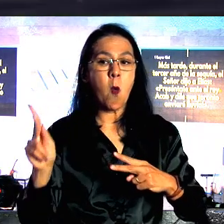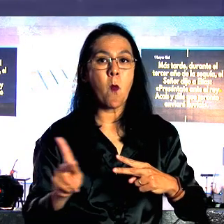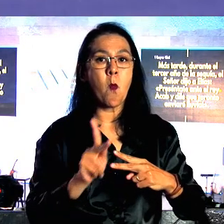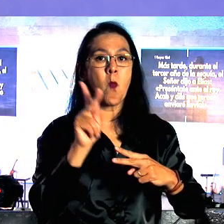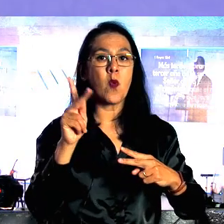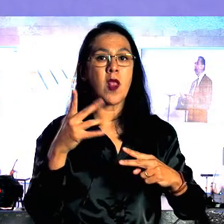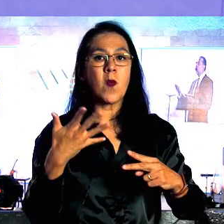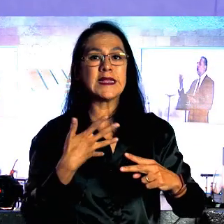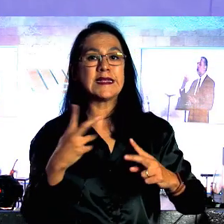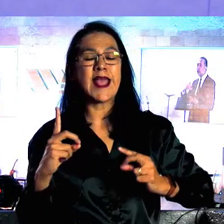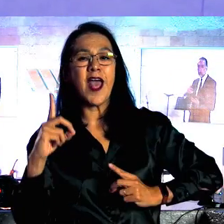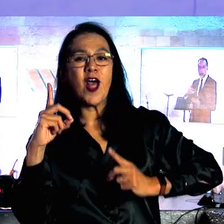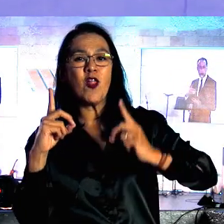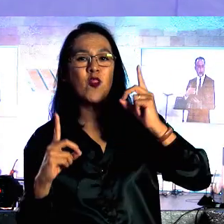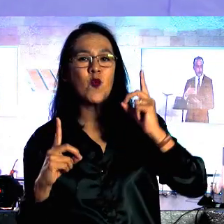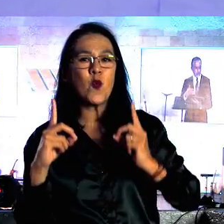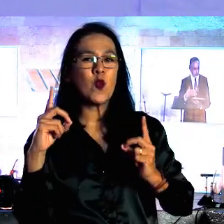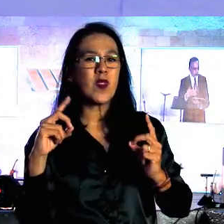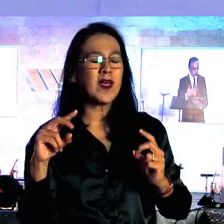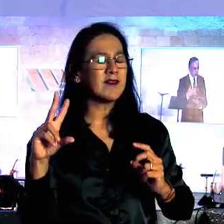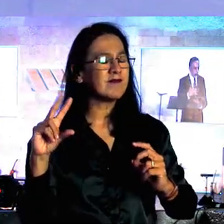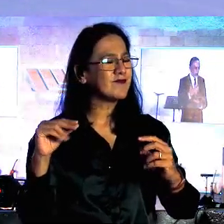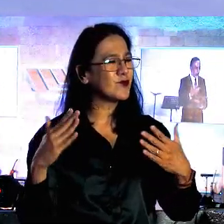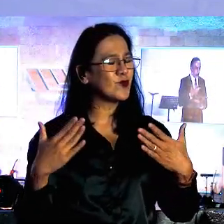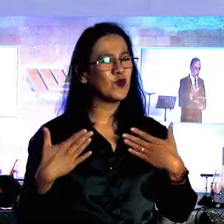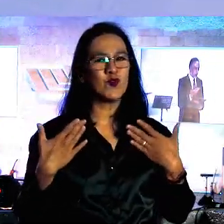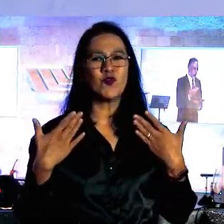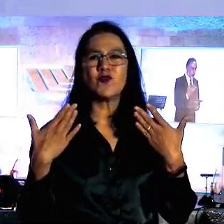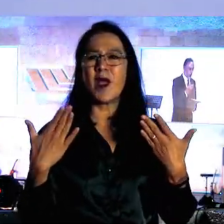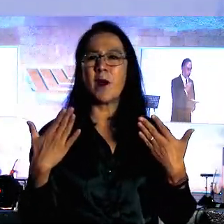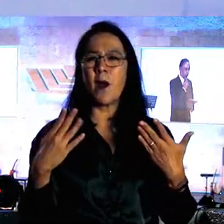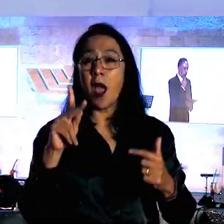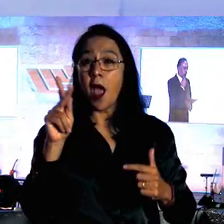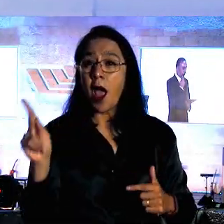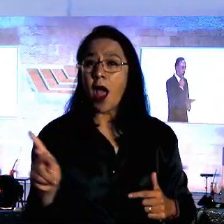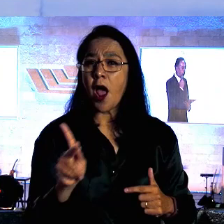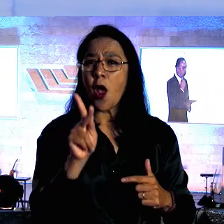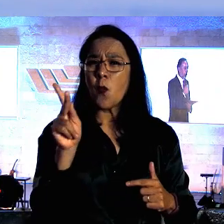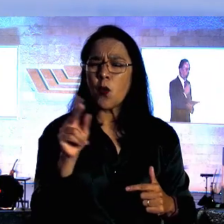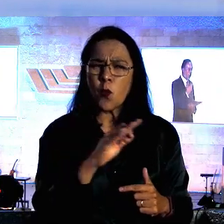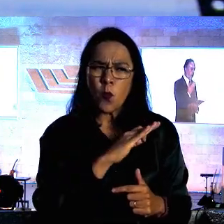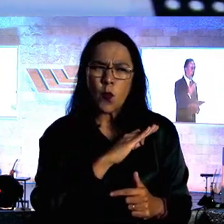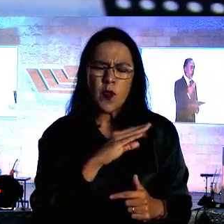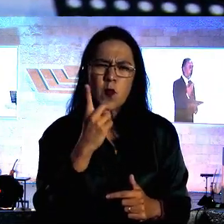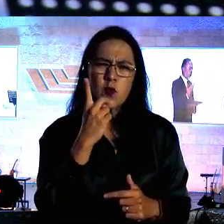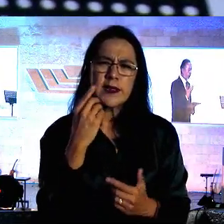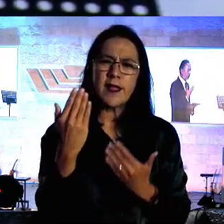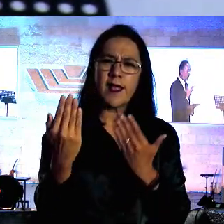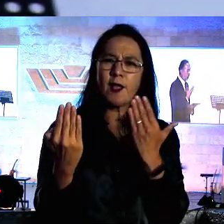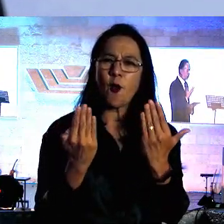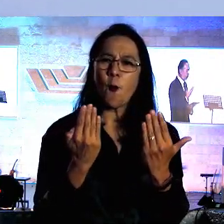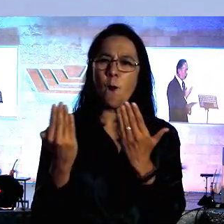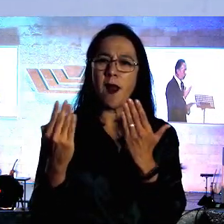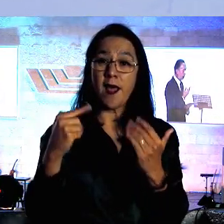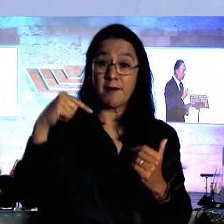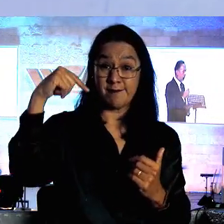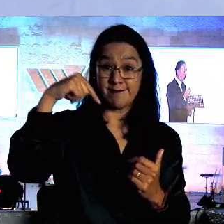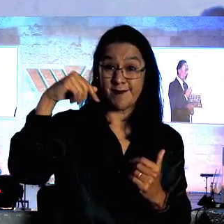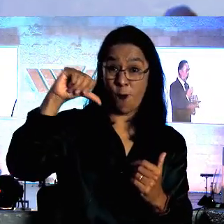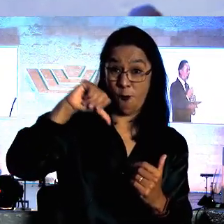que desconfiaba al pueblo podemos decir si lo comparamos con el pueblo de este tiempo